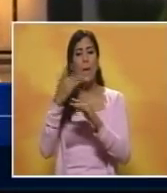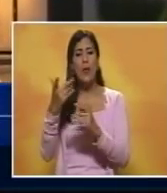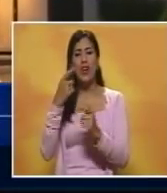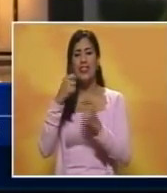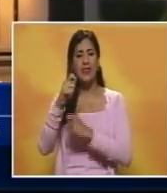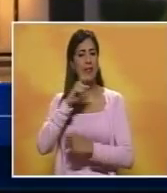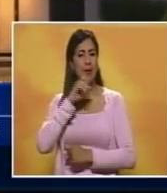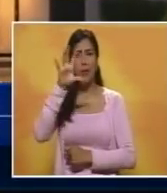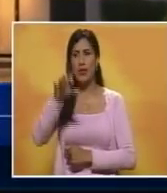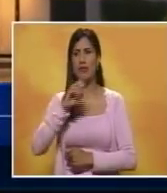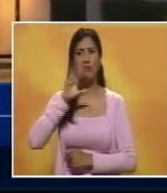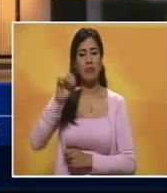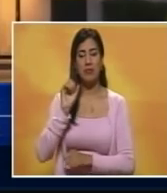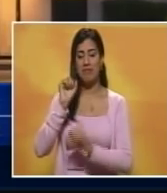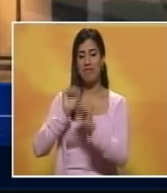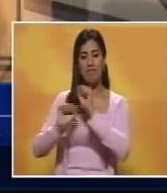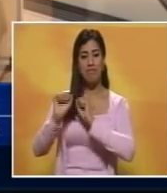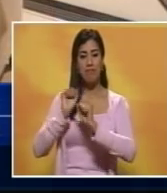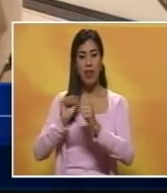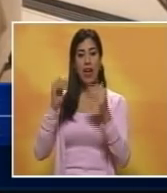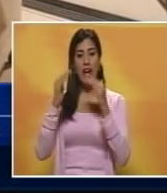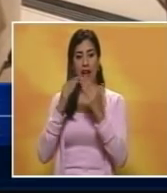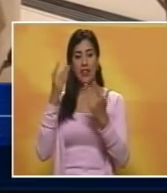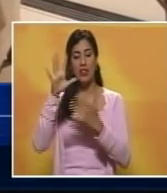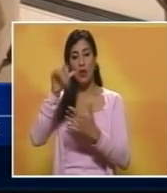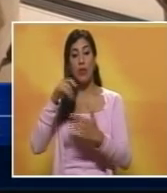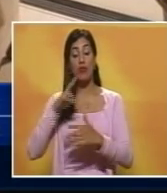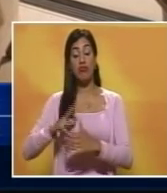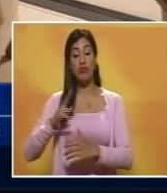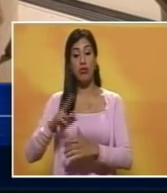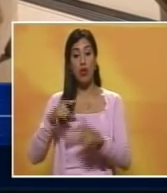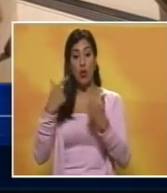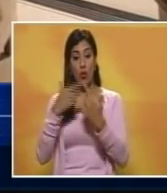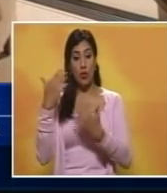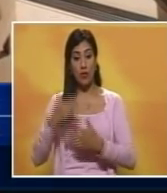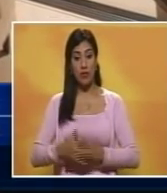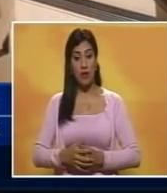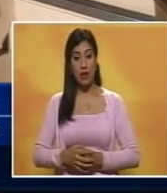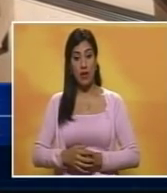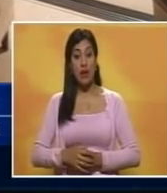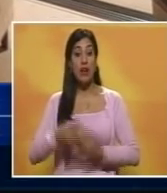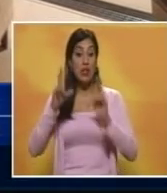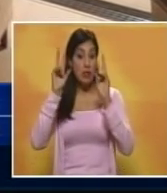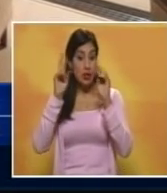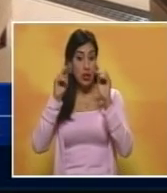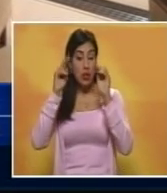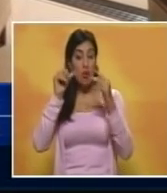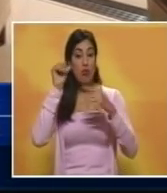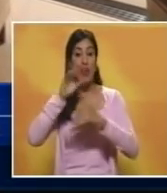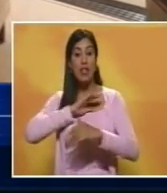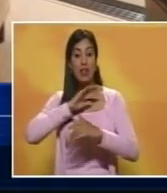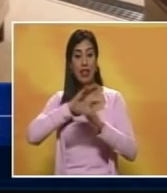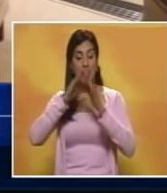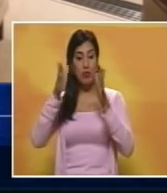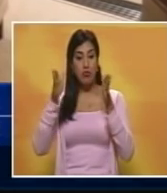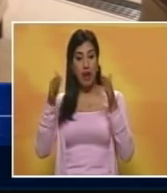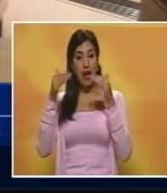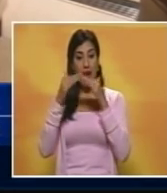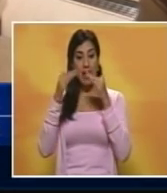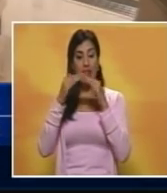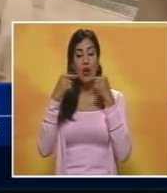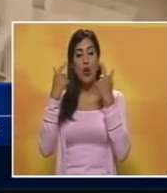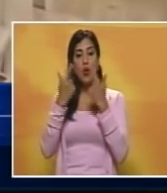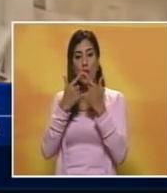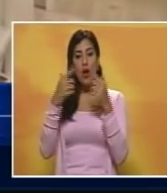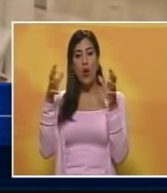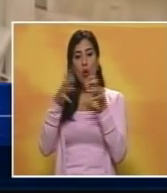por el cual nadie ha querido comprar la lujosa propiedad ubicada en Hollywood Hills. Según, Demi convirtió el garaje de la residencia en un